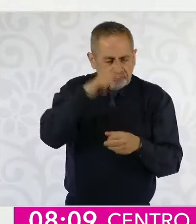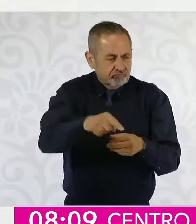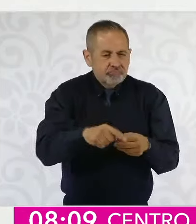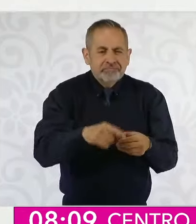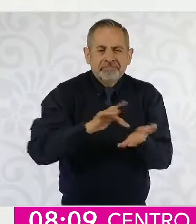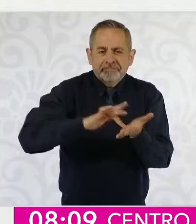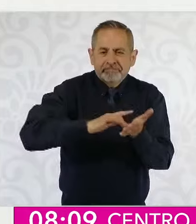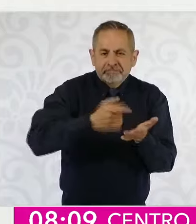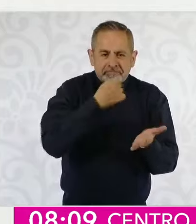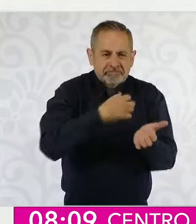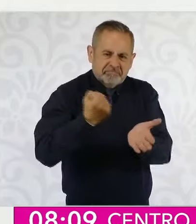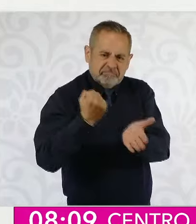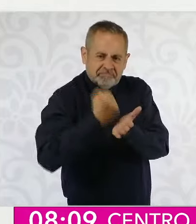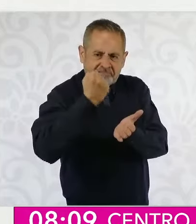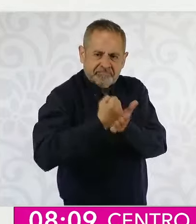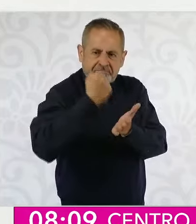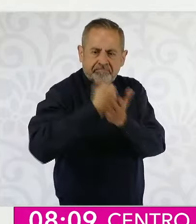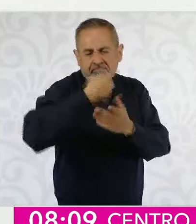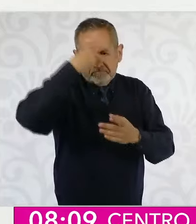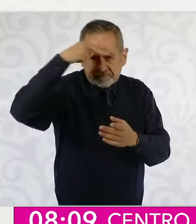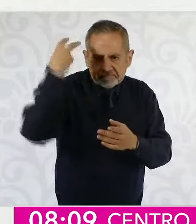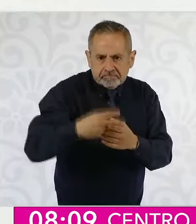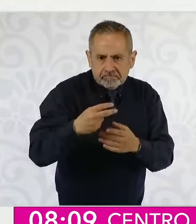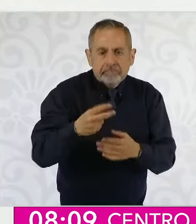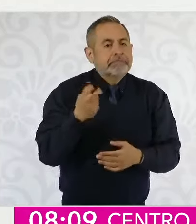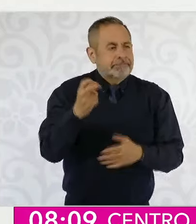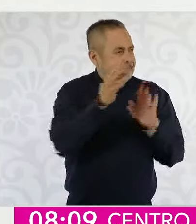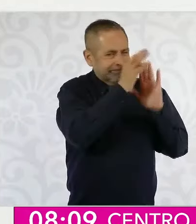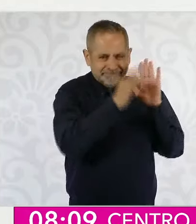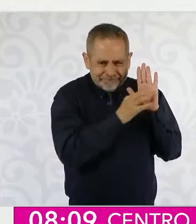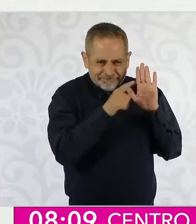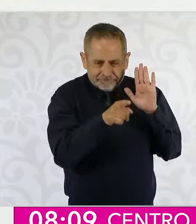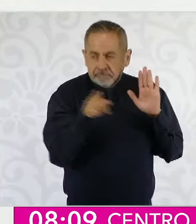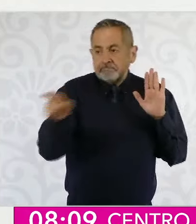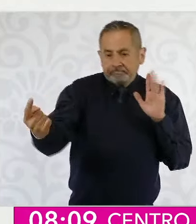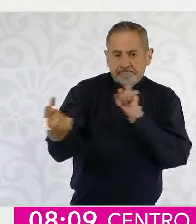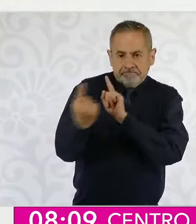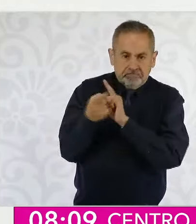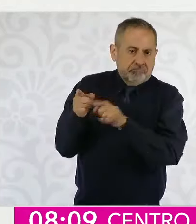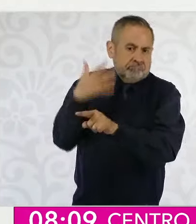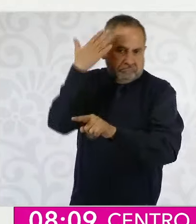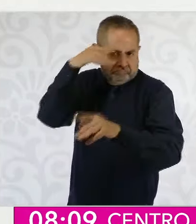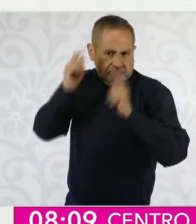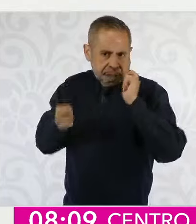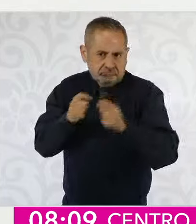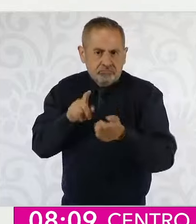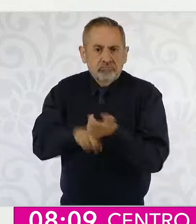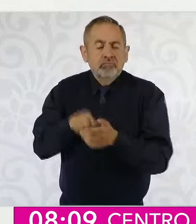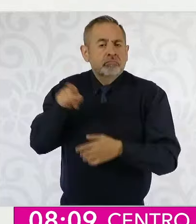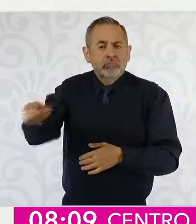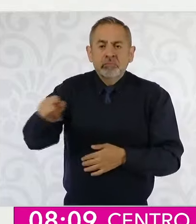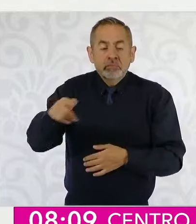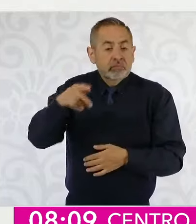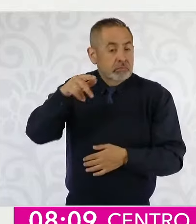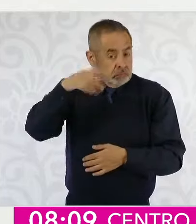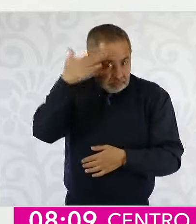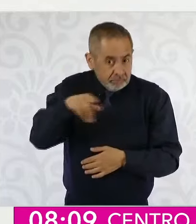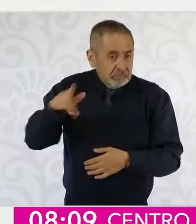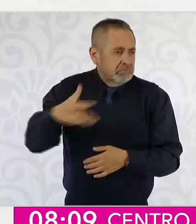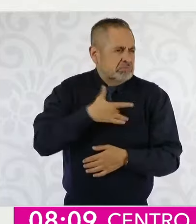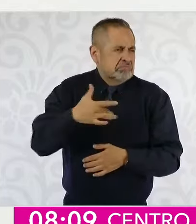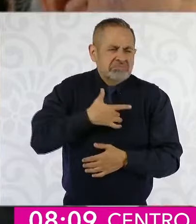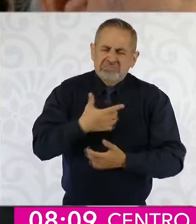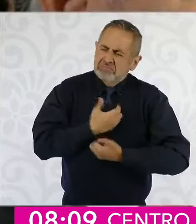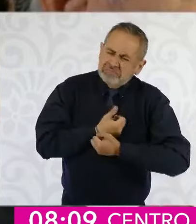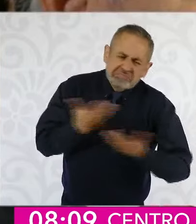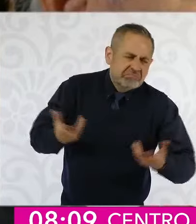patentes nacionales, que es una de las 10 cosas que vimos. Pero también lo tenemos por su faceta altruista. Tiene 15